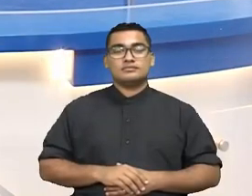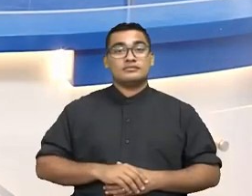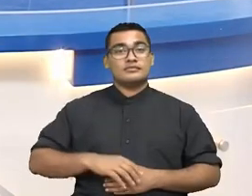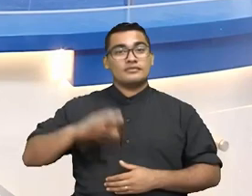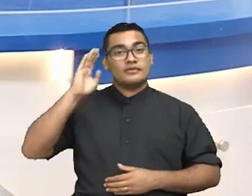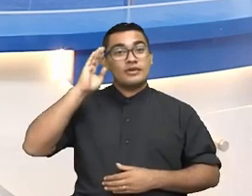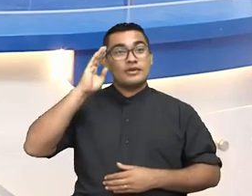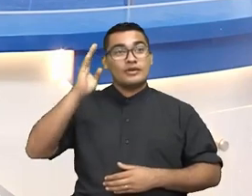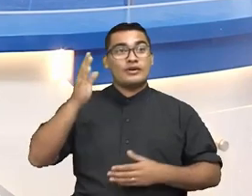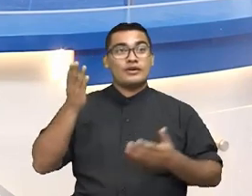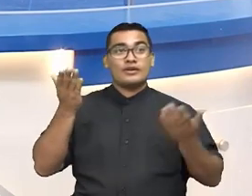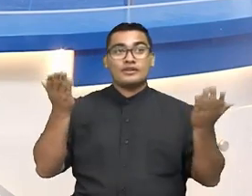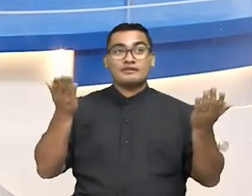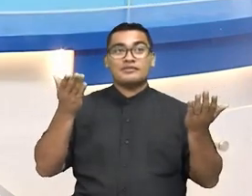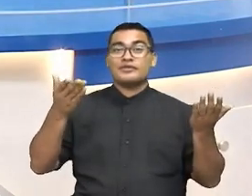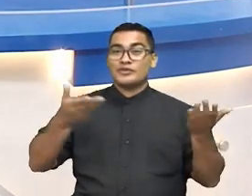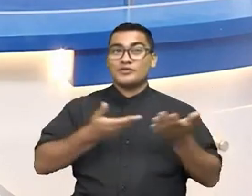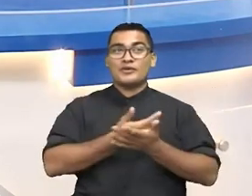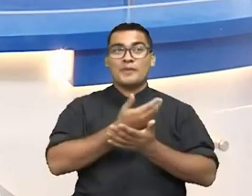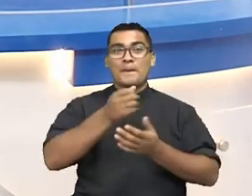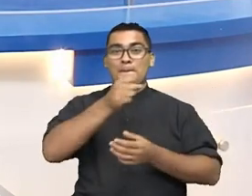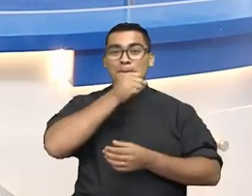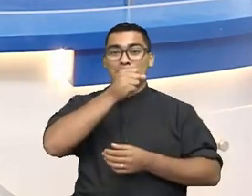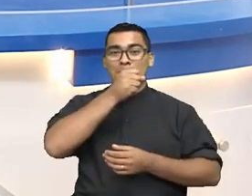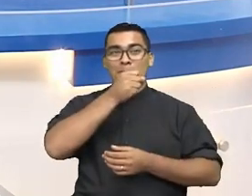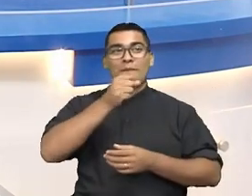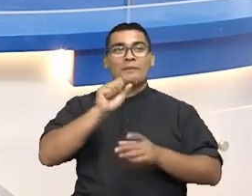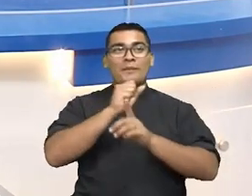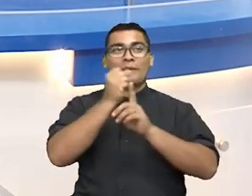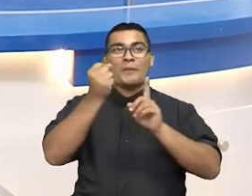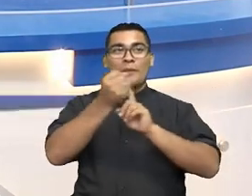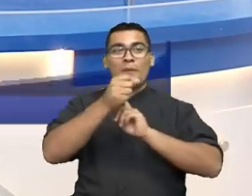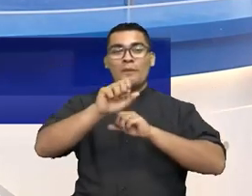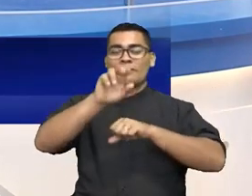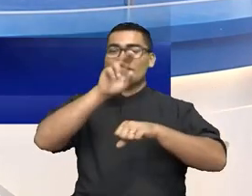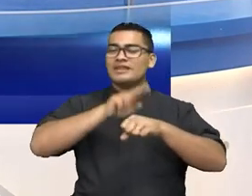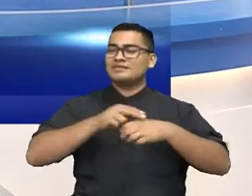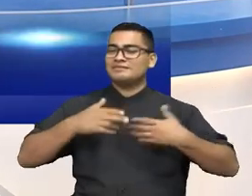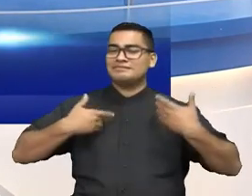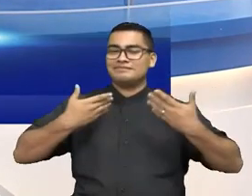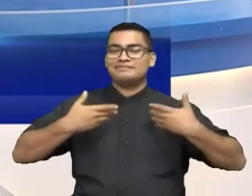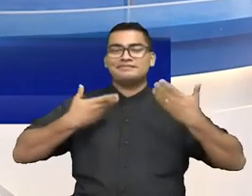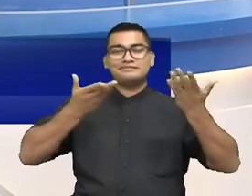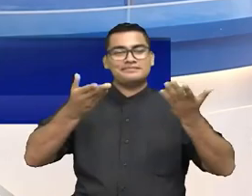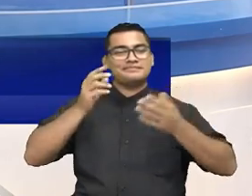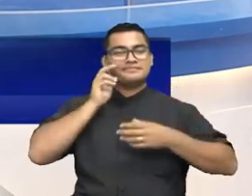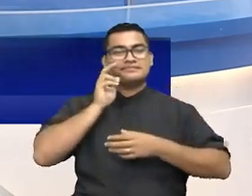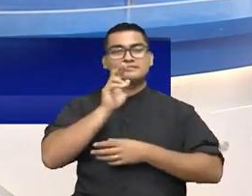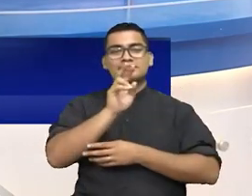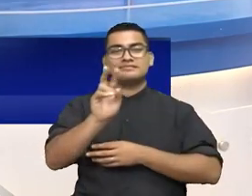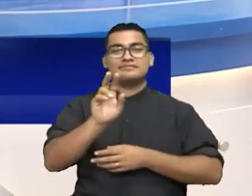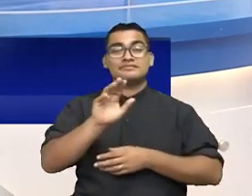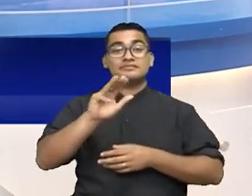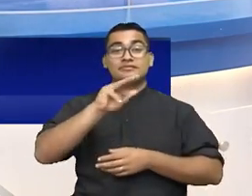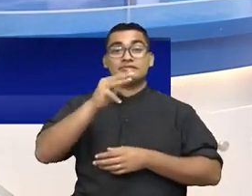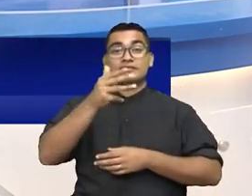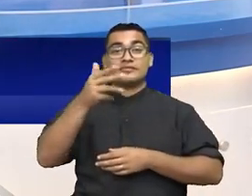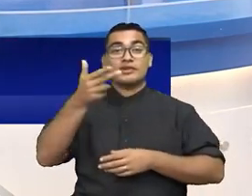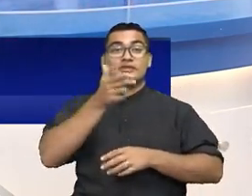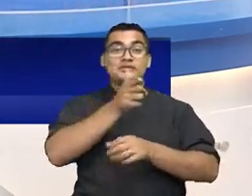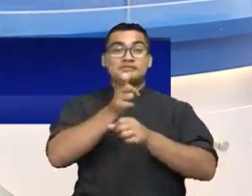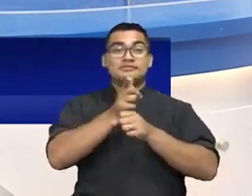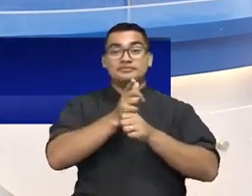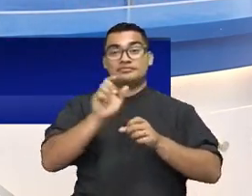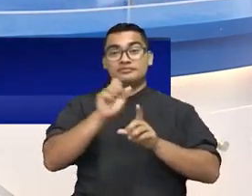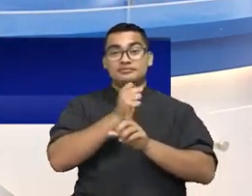Hola, ¿qué tal? Esta es una nueva edición de Noticias Asamblea TV. Es un gusto que estén en nuestra sintonía a través de la señal de Canal